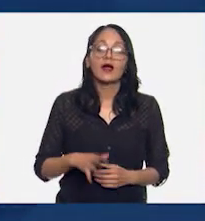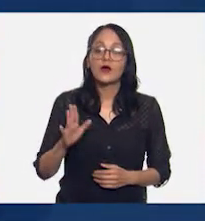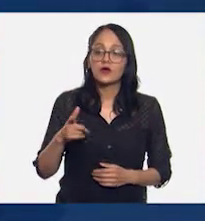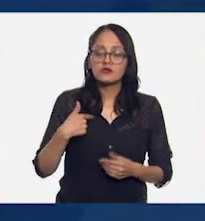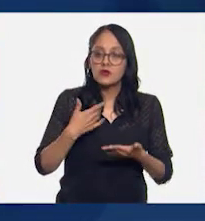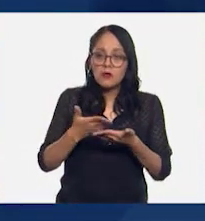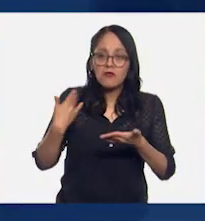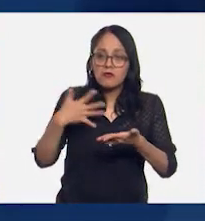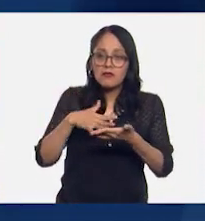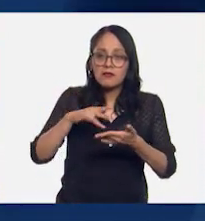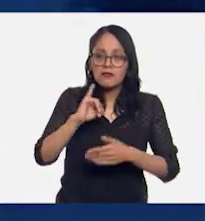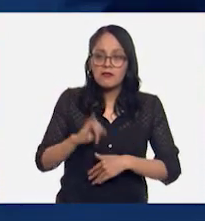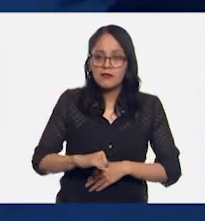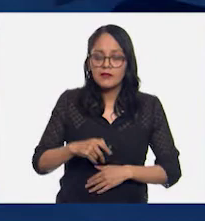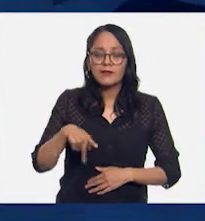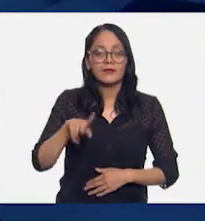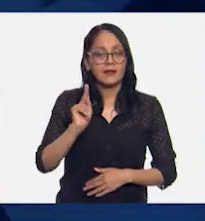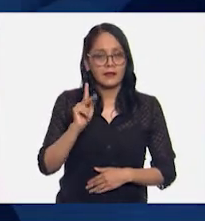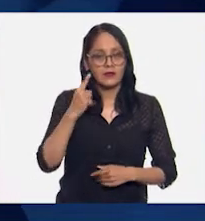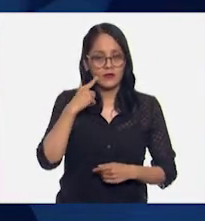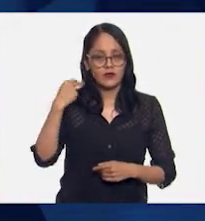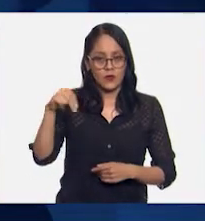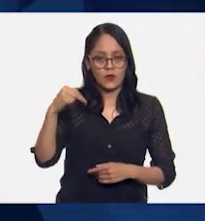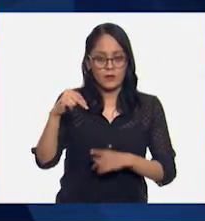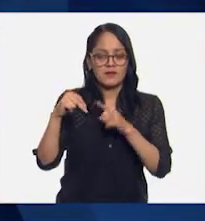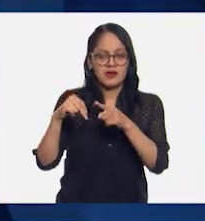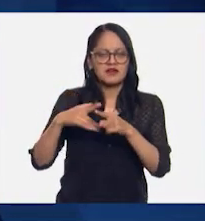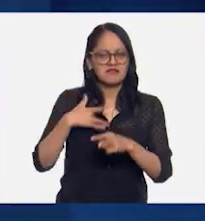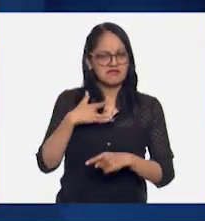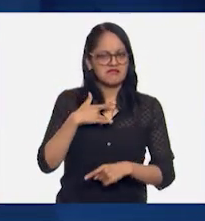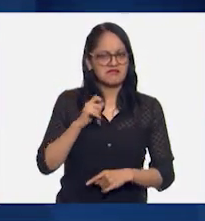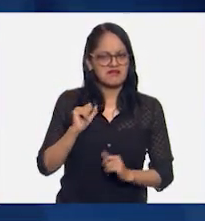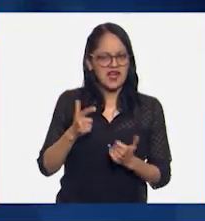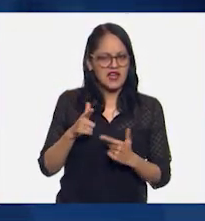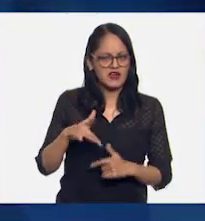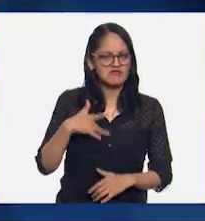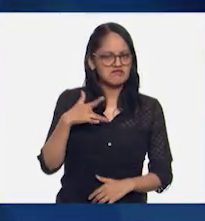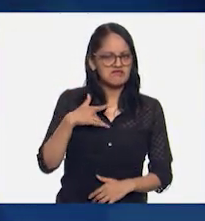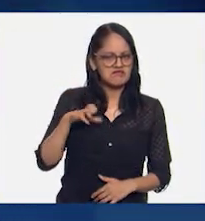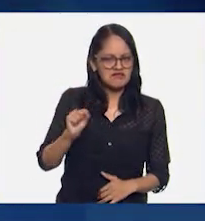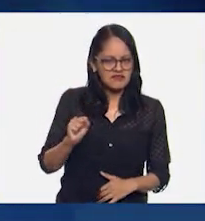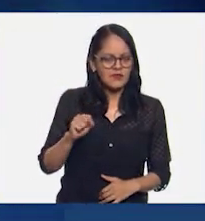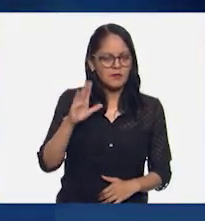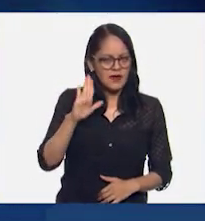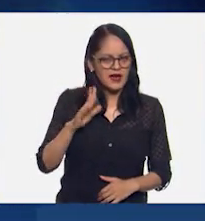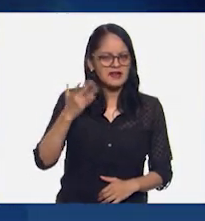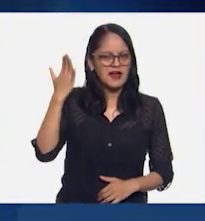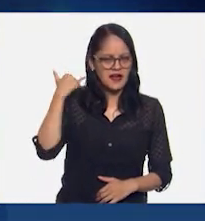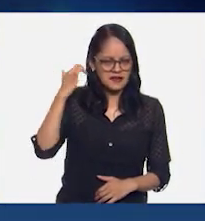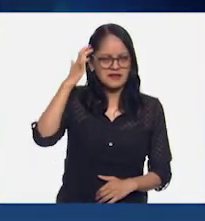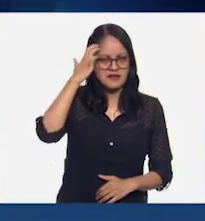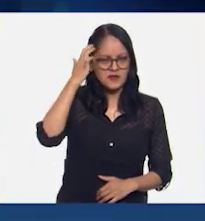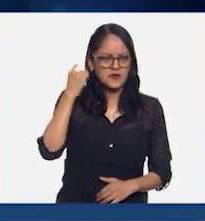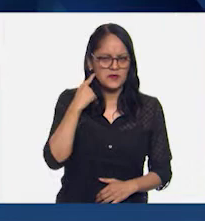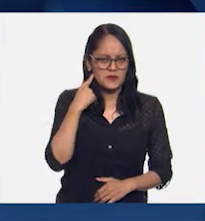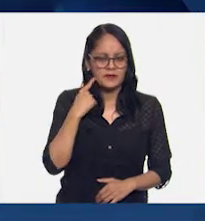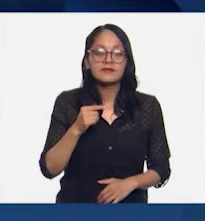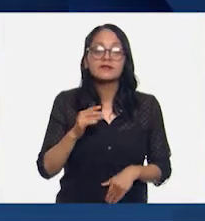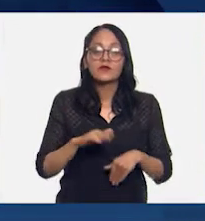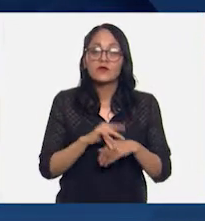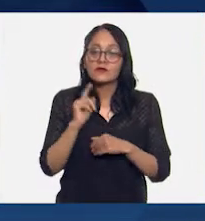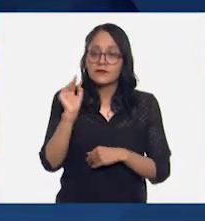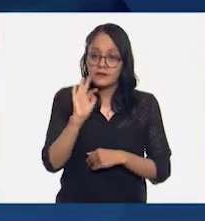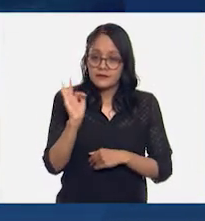Aprende en Casa. Sin embargo, su nombre me resulta familiar por algún motivo. No sé. Quizá te suene familiar porque la